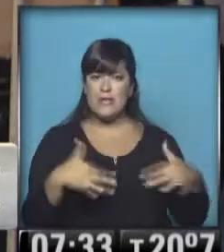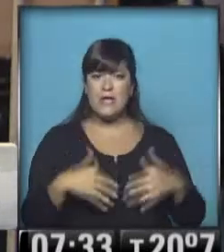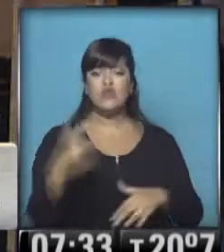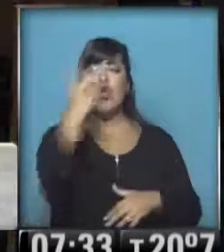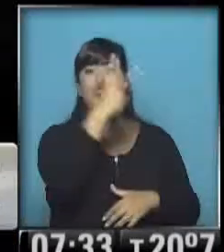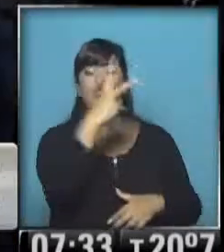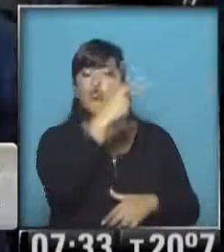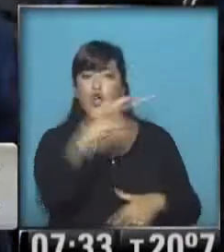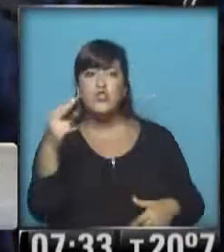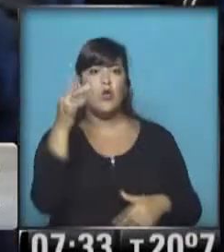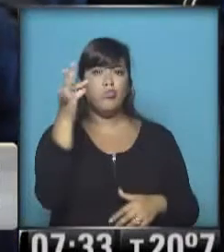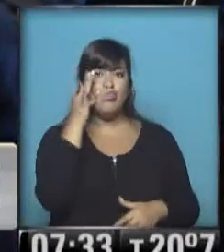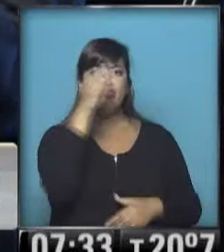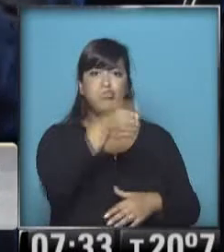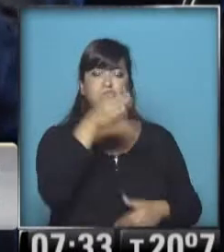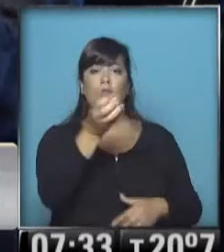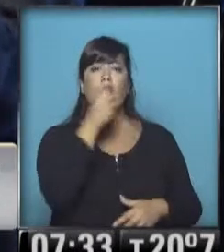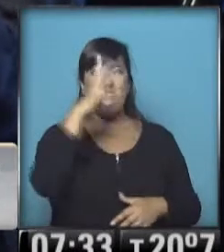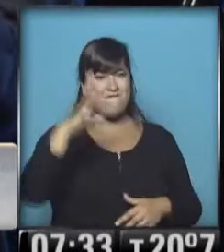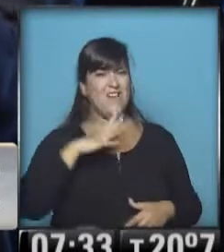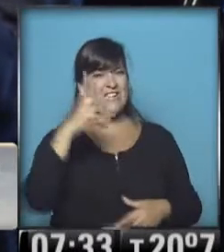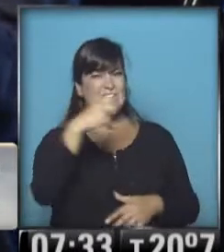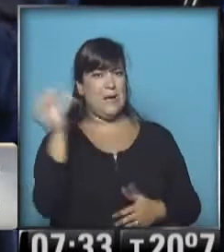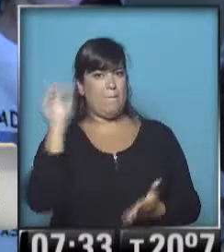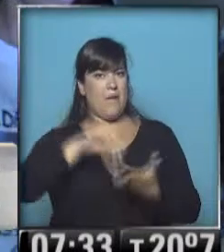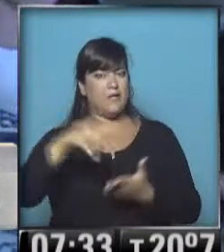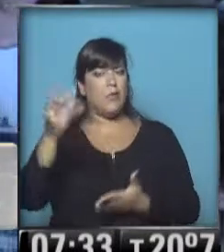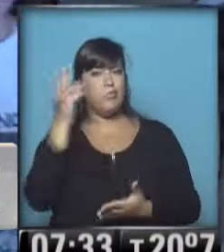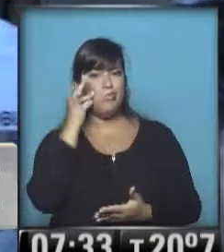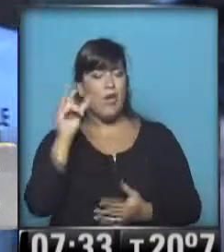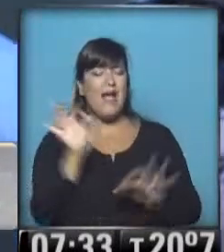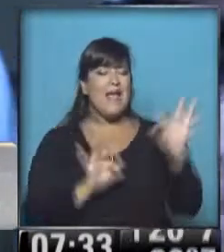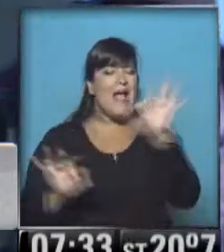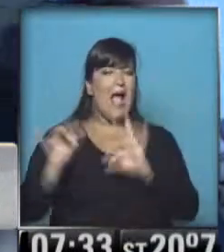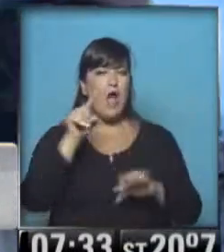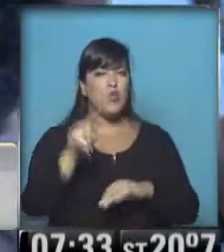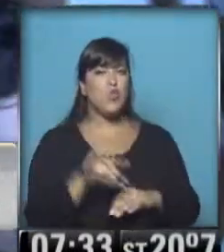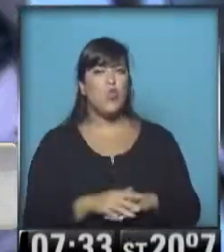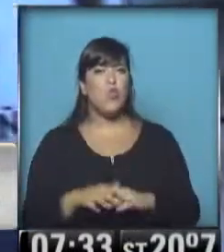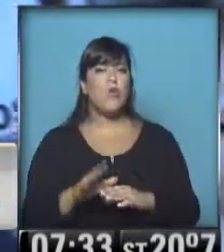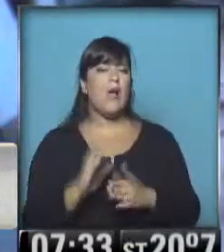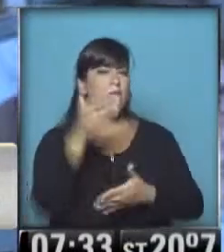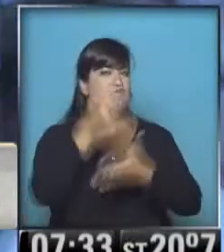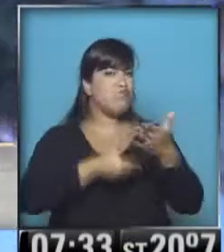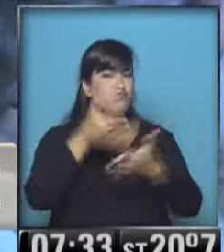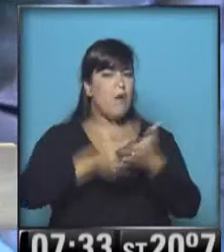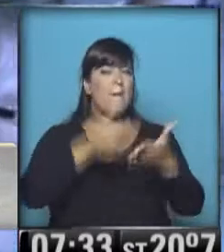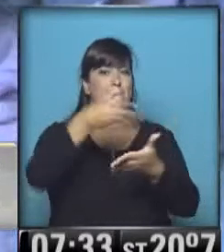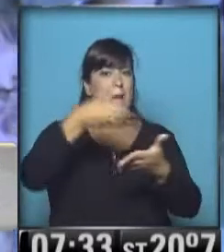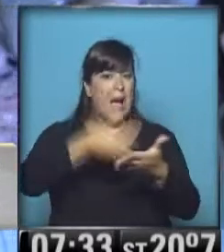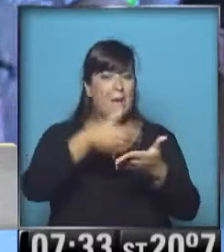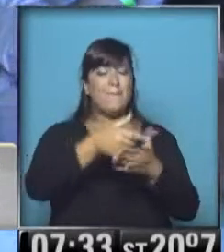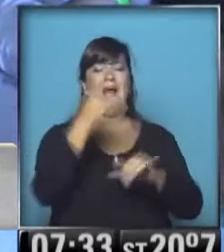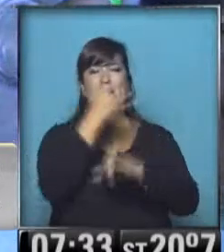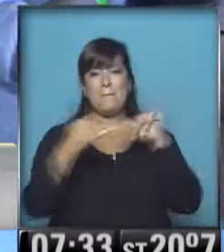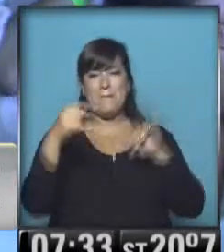200 testigos declarando, faltan 100 testigos más. Calculamos que los alegatos estarán cerca de mitad de año y la sentencia